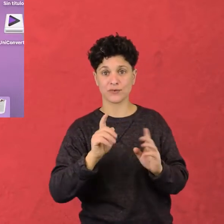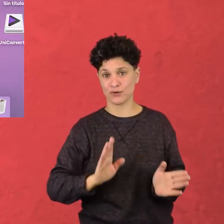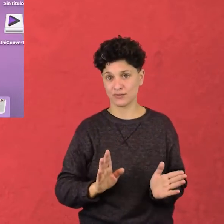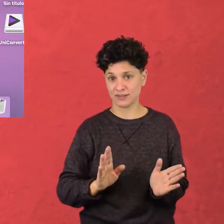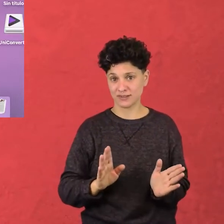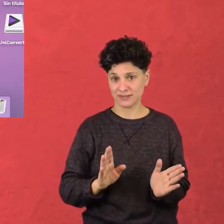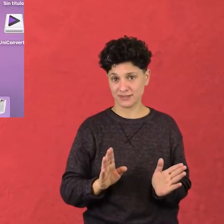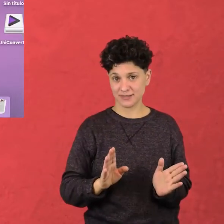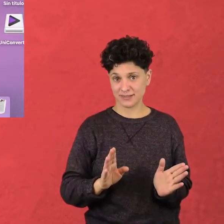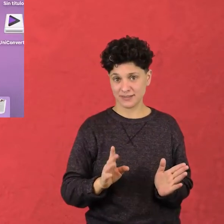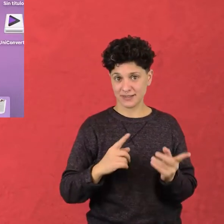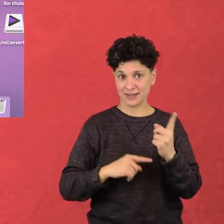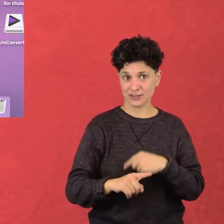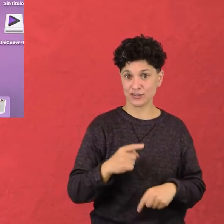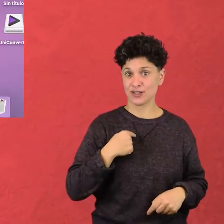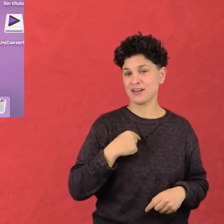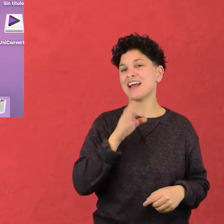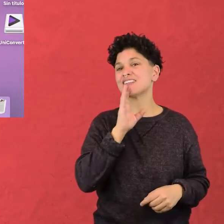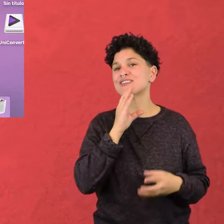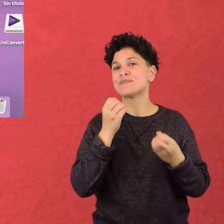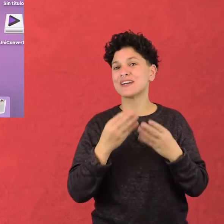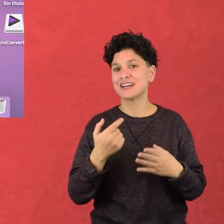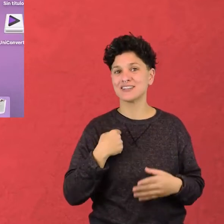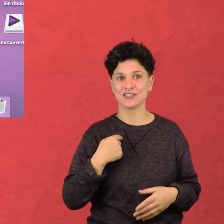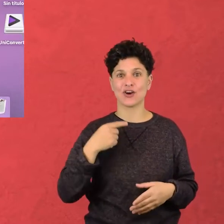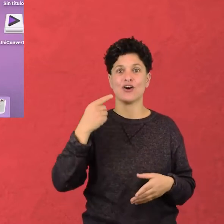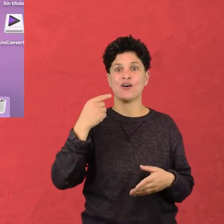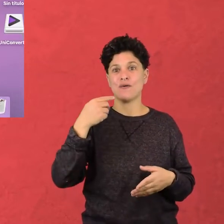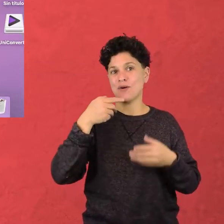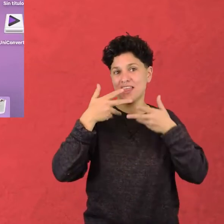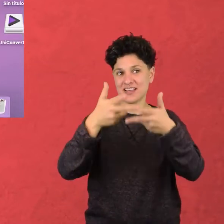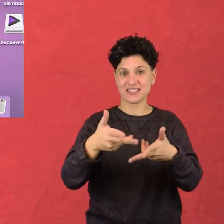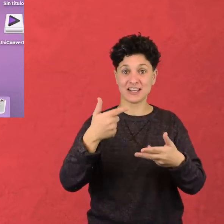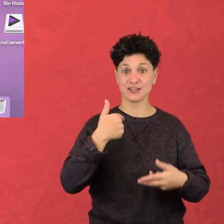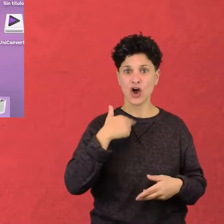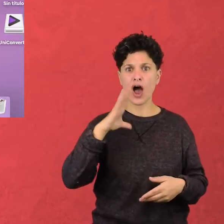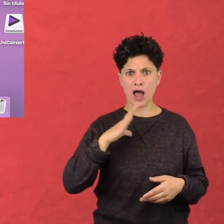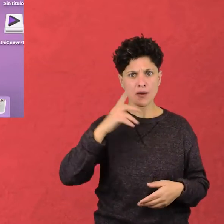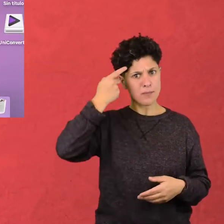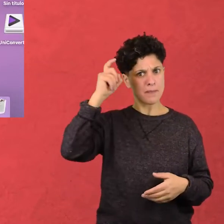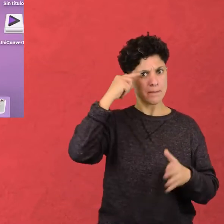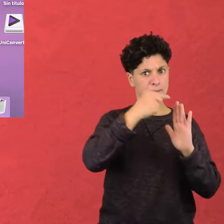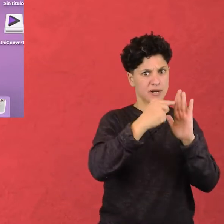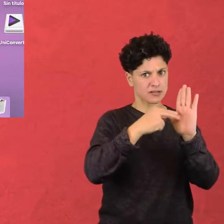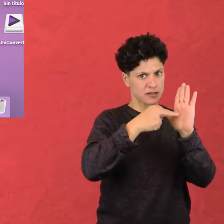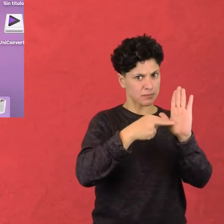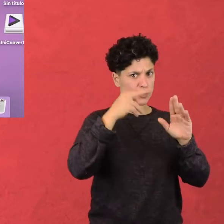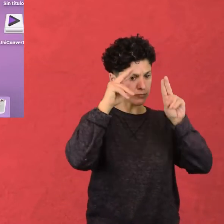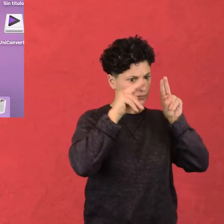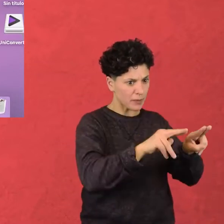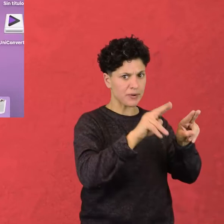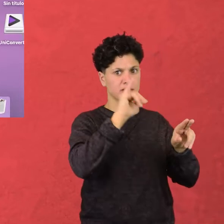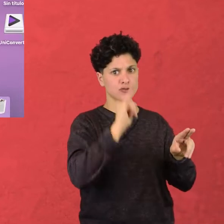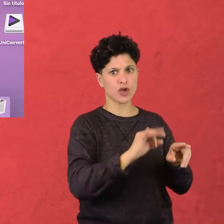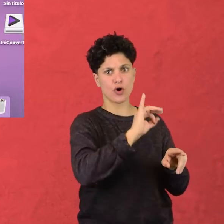uno va a decir que uno tiene sus principios y al que no le gusta, lo lamento, pero en realidad el decir, bueno, tengo otros, quiere decir que no